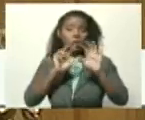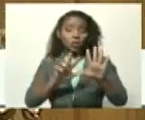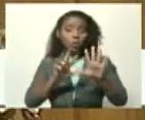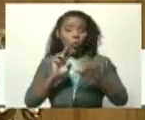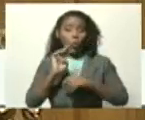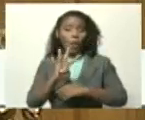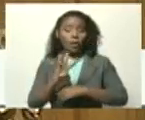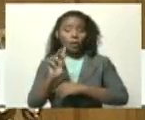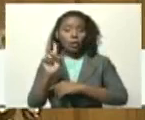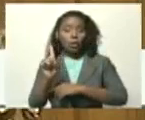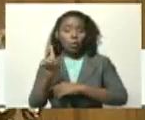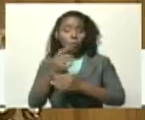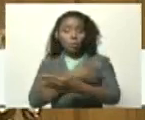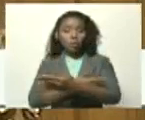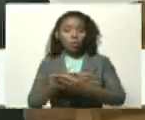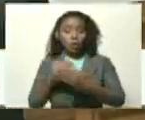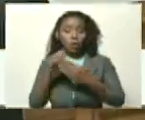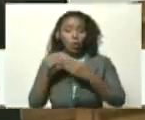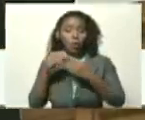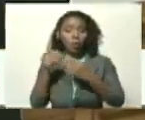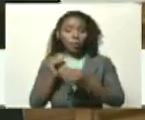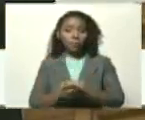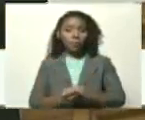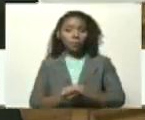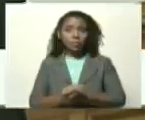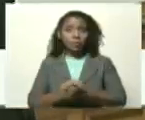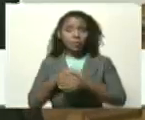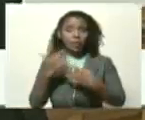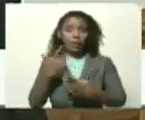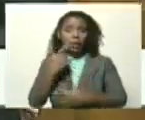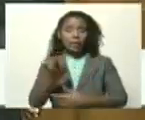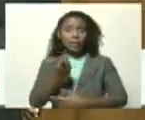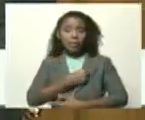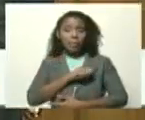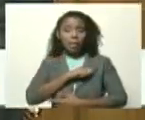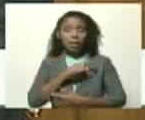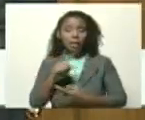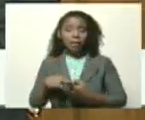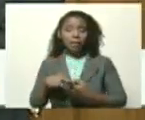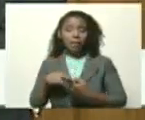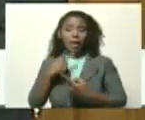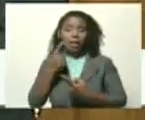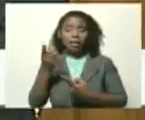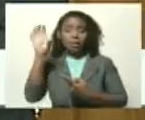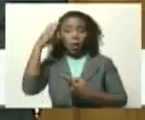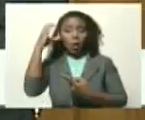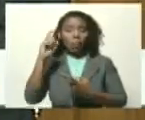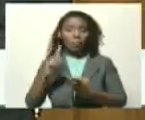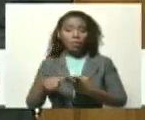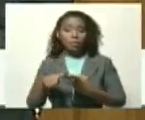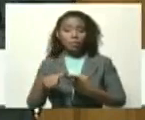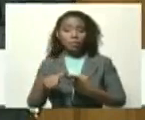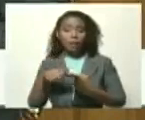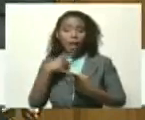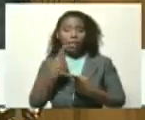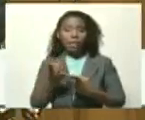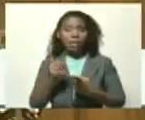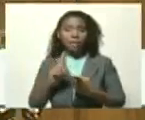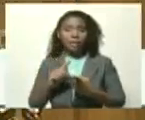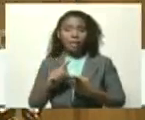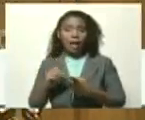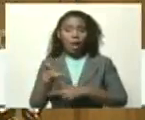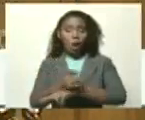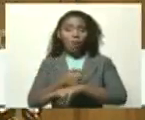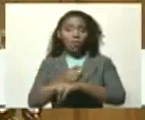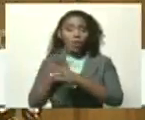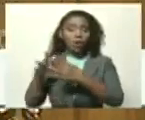841 millones de dólares que dice España, que dice Colombia, que dice el gobierno de